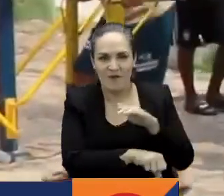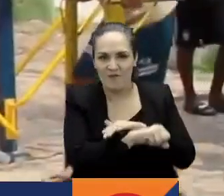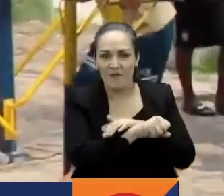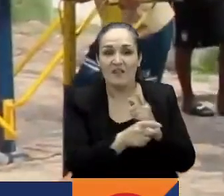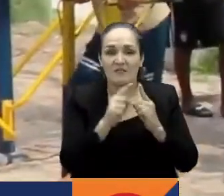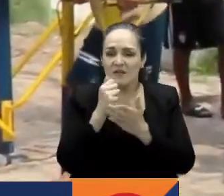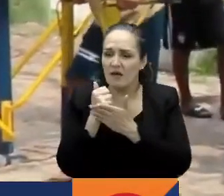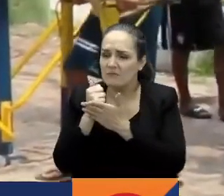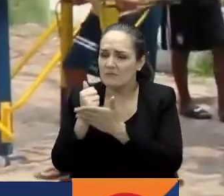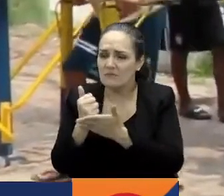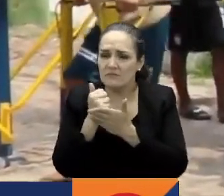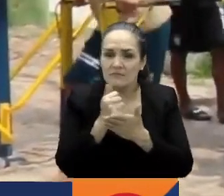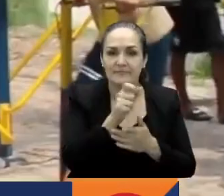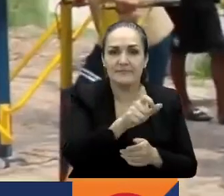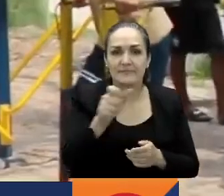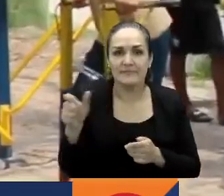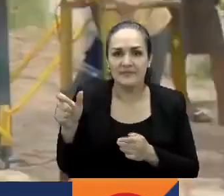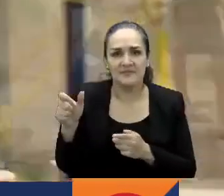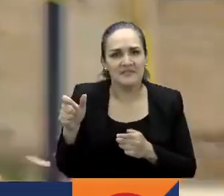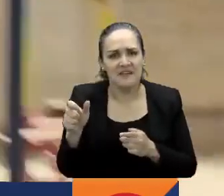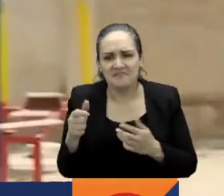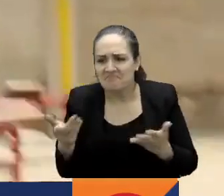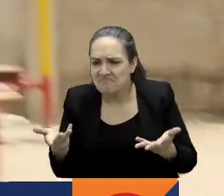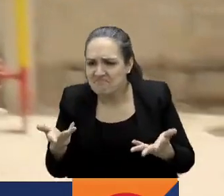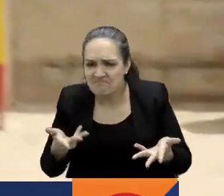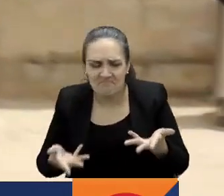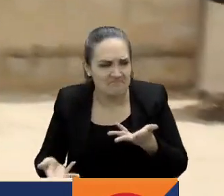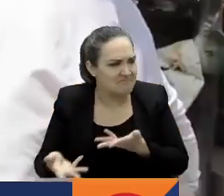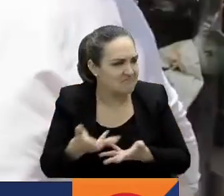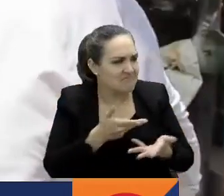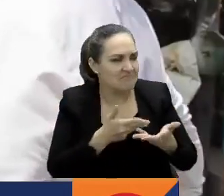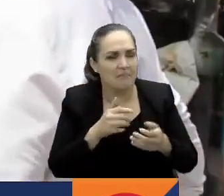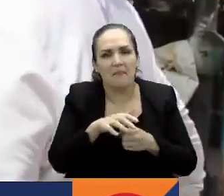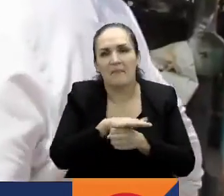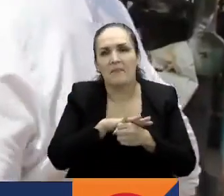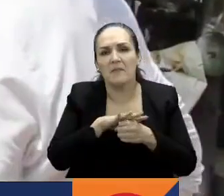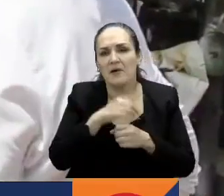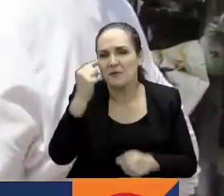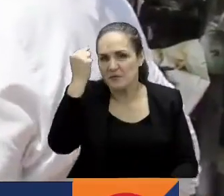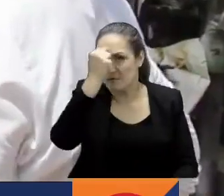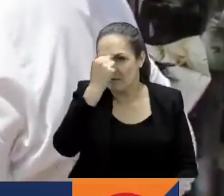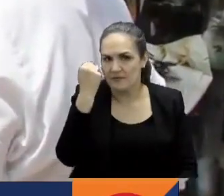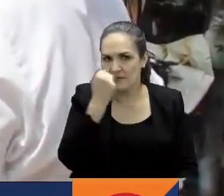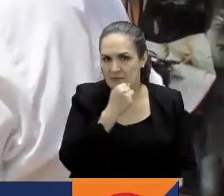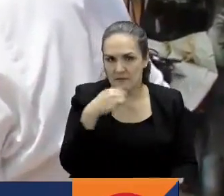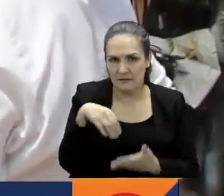la gente que le daba una cercanía con todos aquí en el barrio Villadela, en Soledad Atlántico.